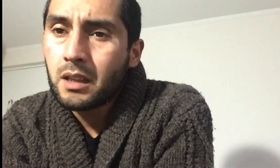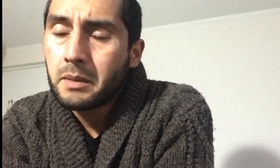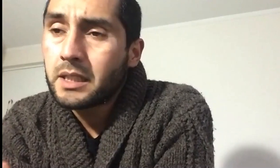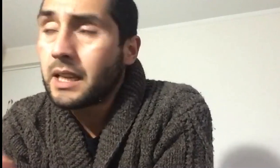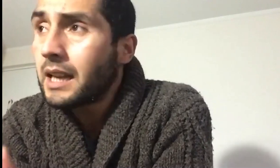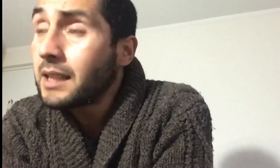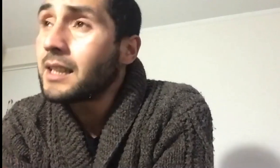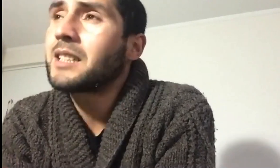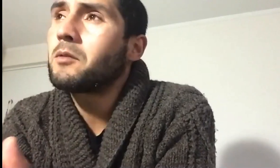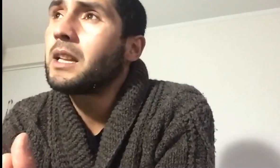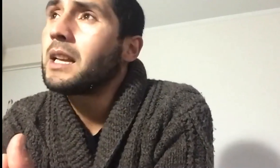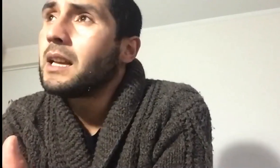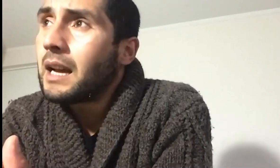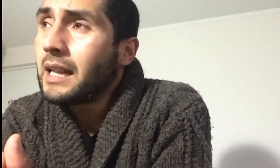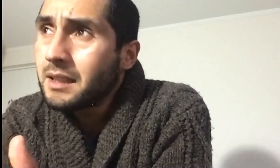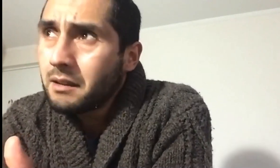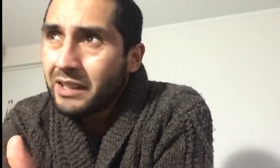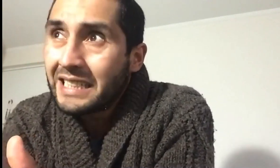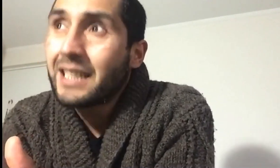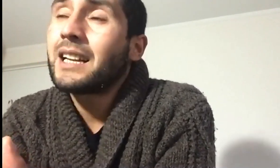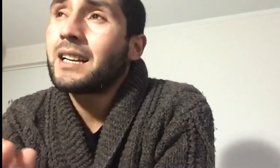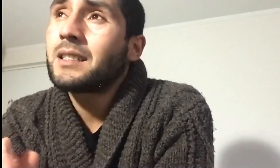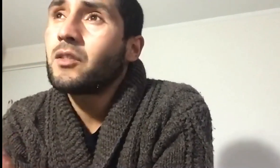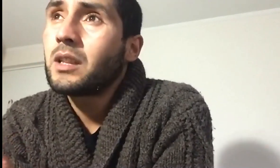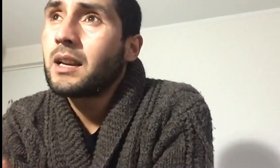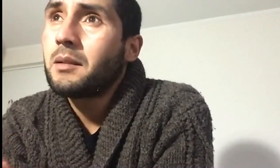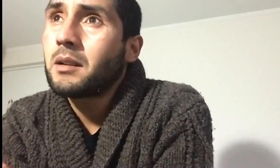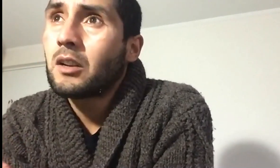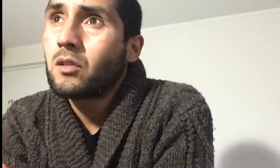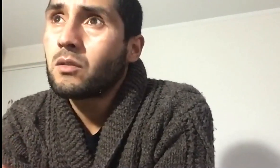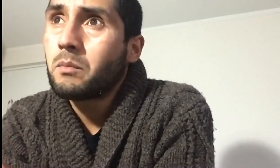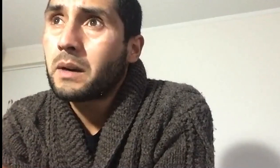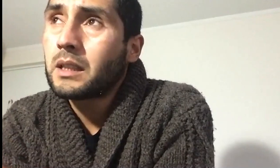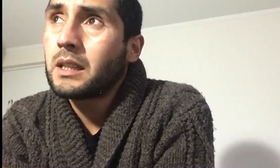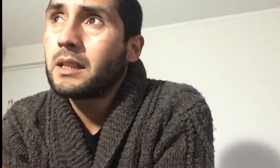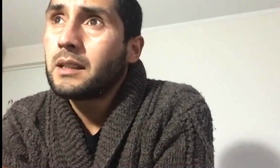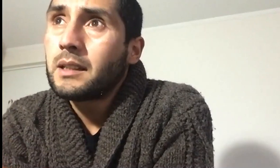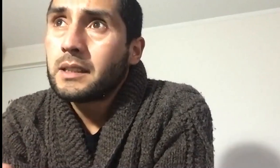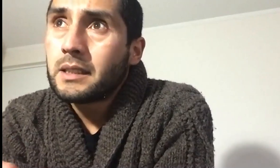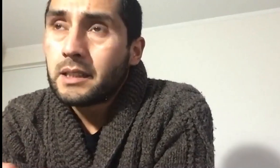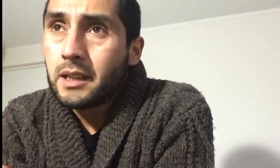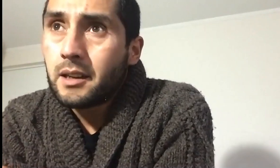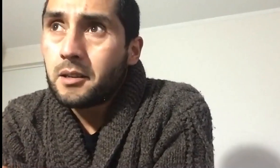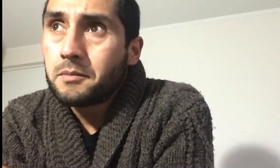relación a la demencia. Y antes que se me olvide, antes de finalizar la clase del día, os quiero compartir